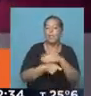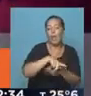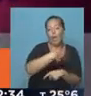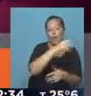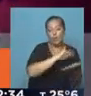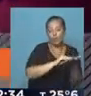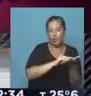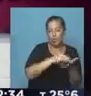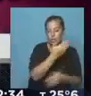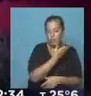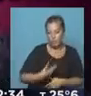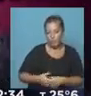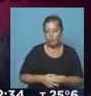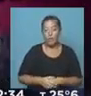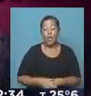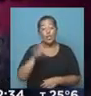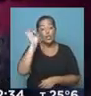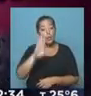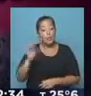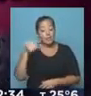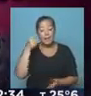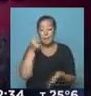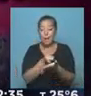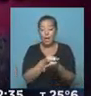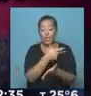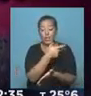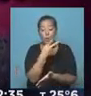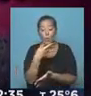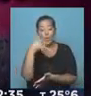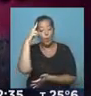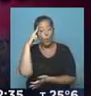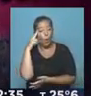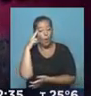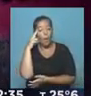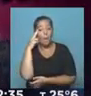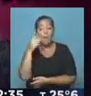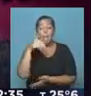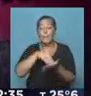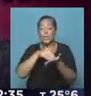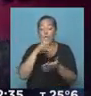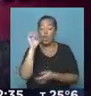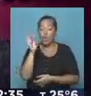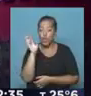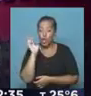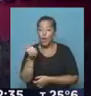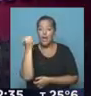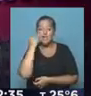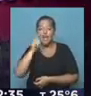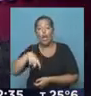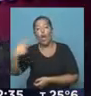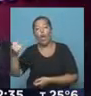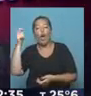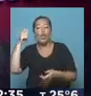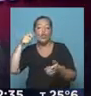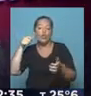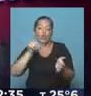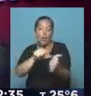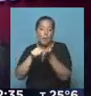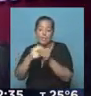funcionarios solo en Brasil se pagaron 349 millones D en sobornos mientras que los pagos en los otros 11